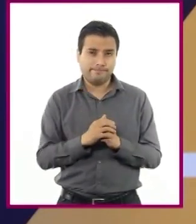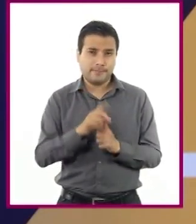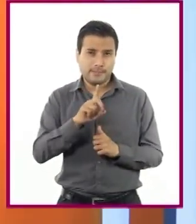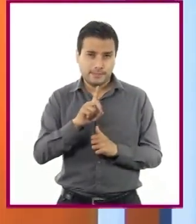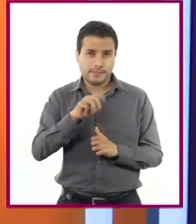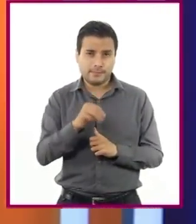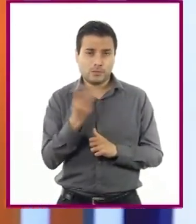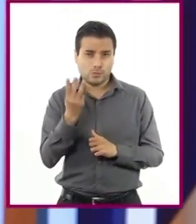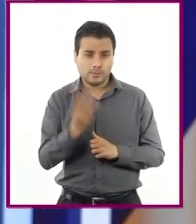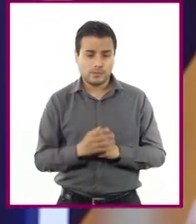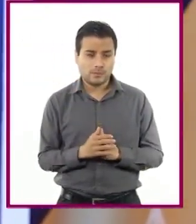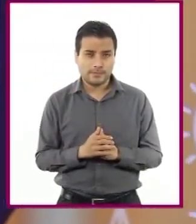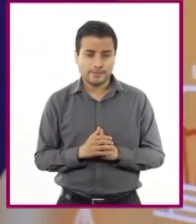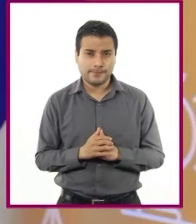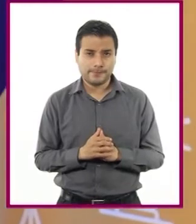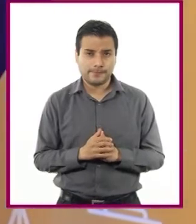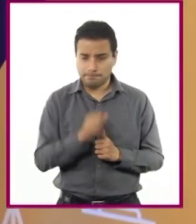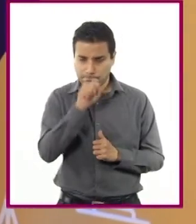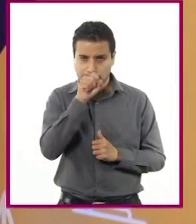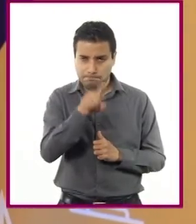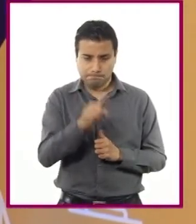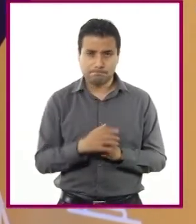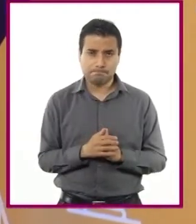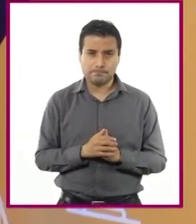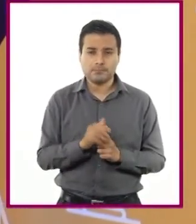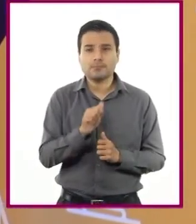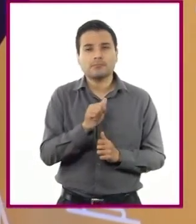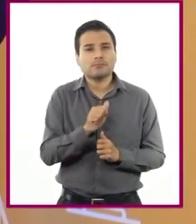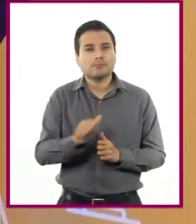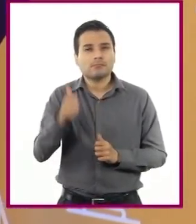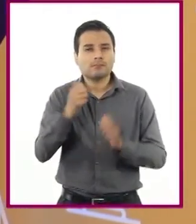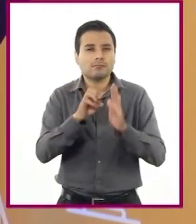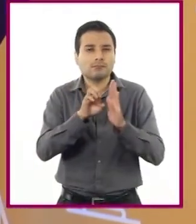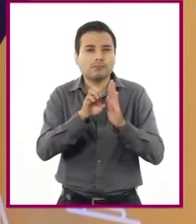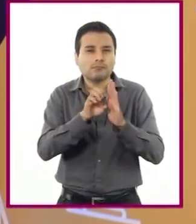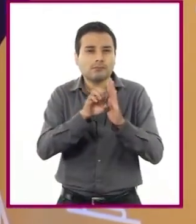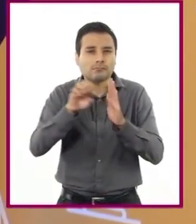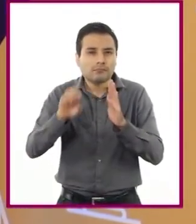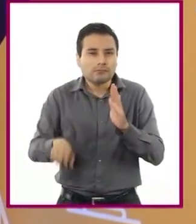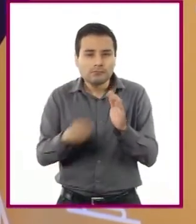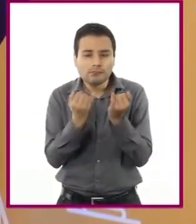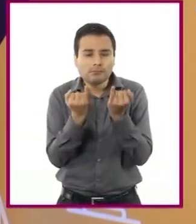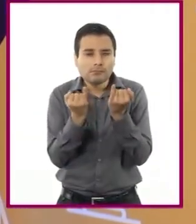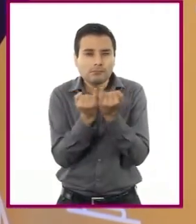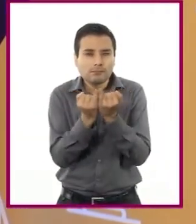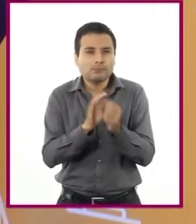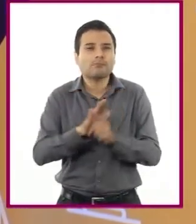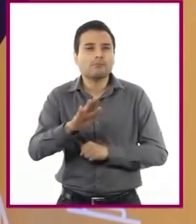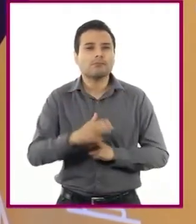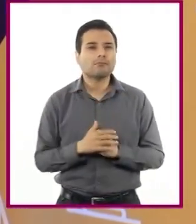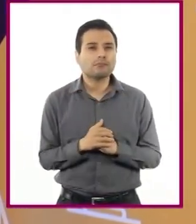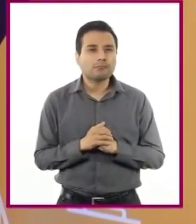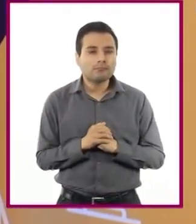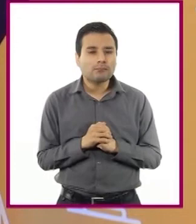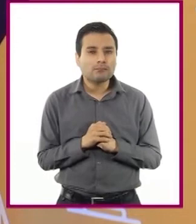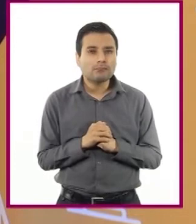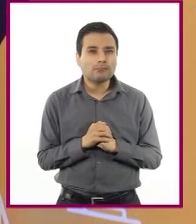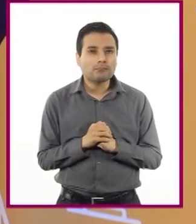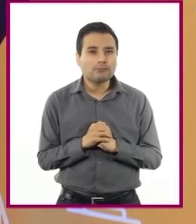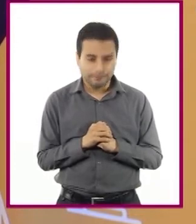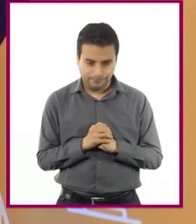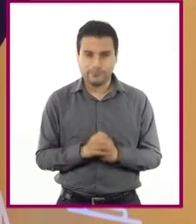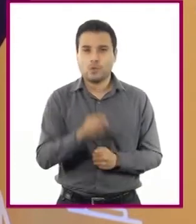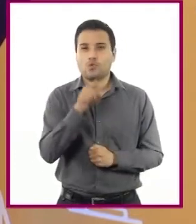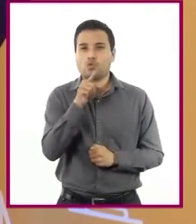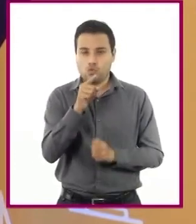también. ¿Con qué otras medidas se puede obtener un recipiente con el mismo volumen? En su